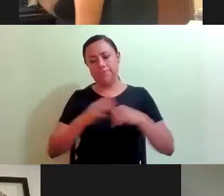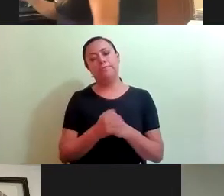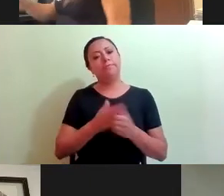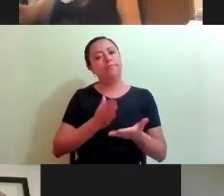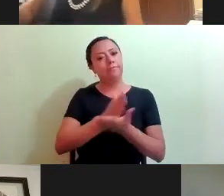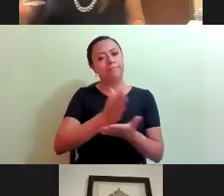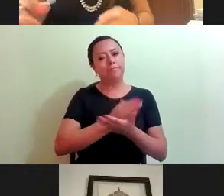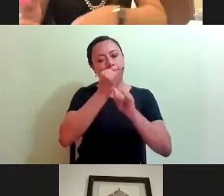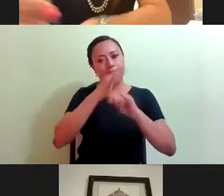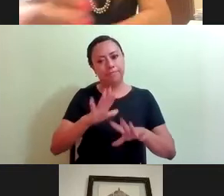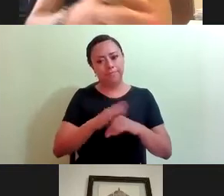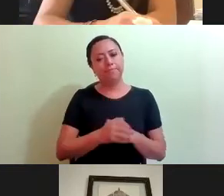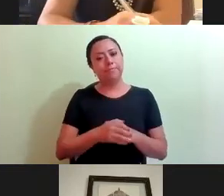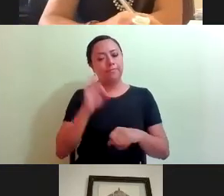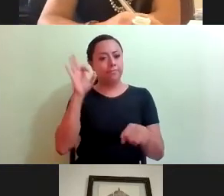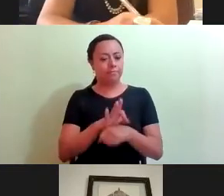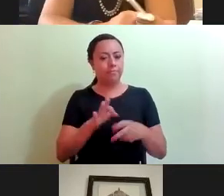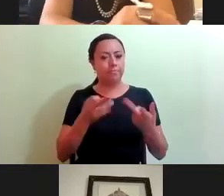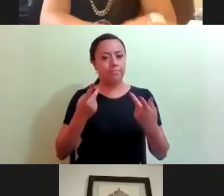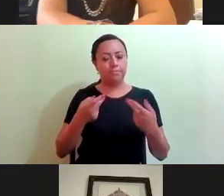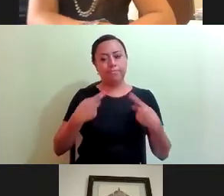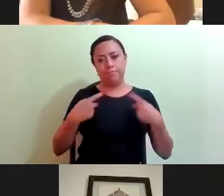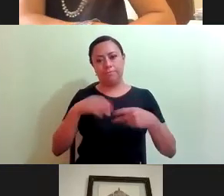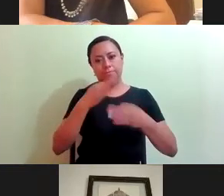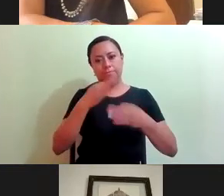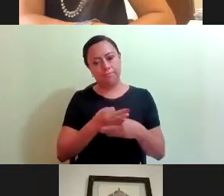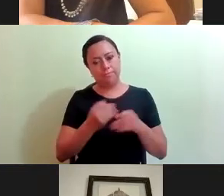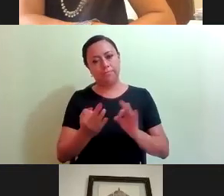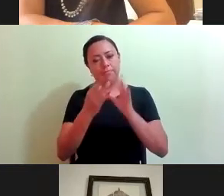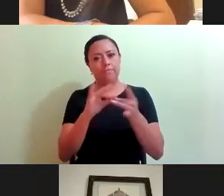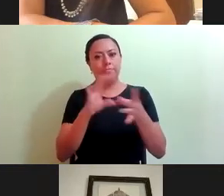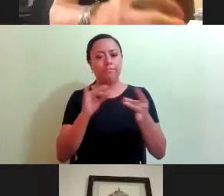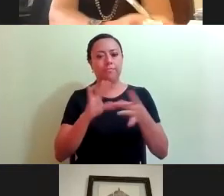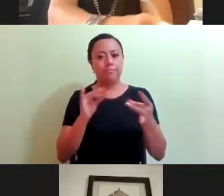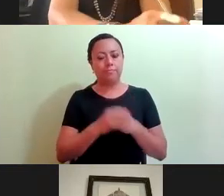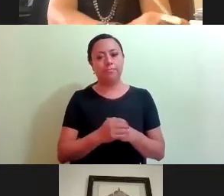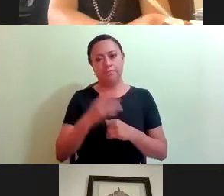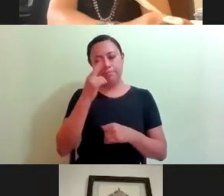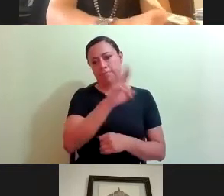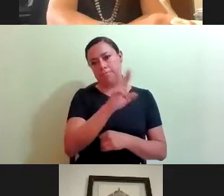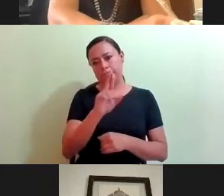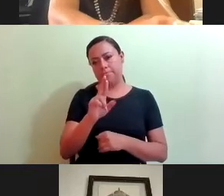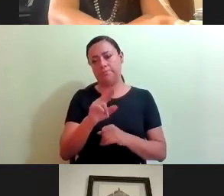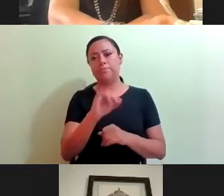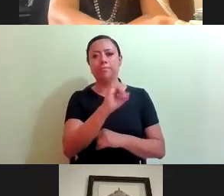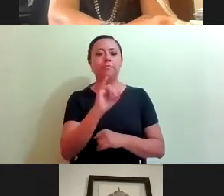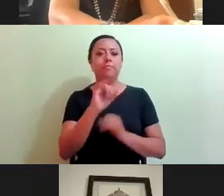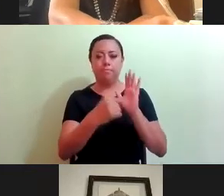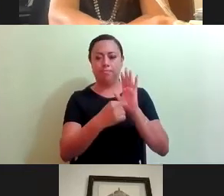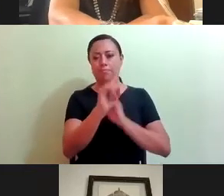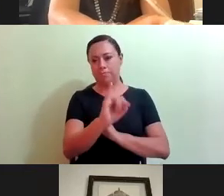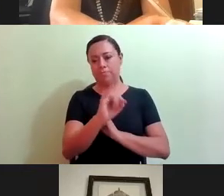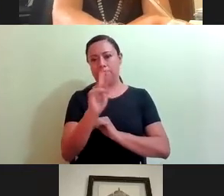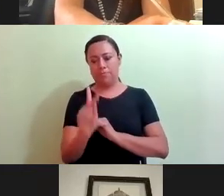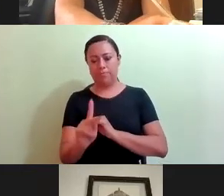Datos Personales y Rendición de Cuentas de la Ciudad de México, dentro del recurso de revisión RR.IP